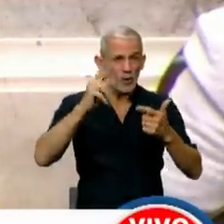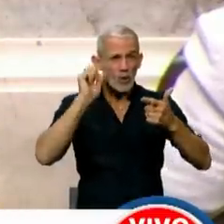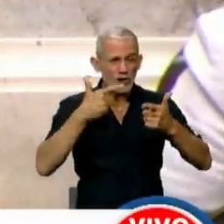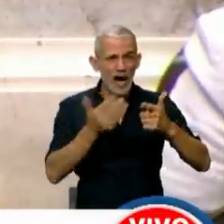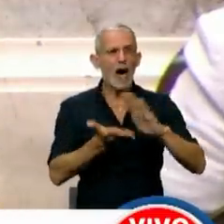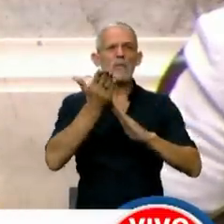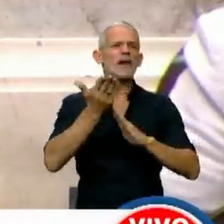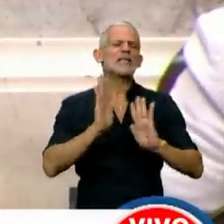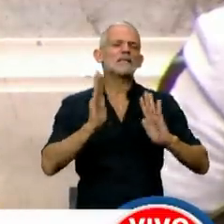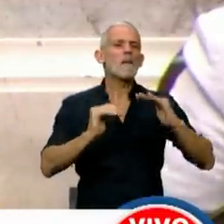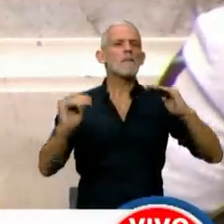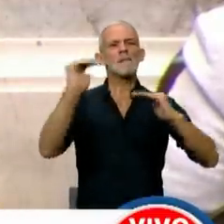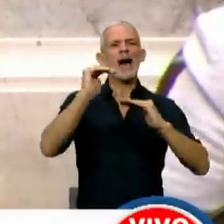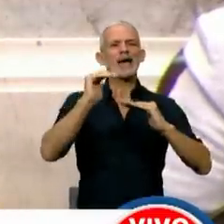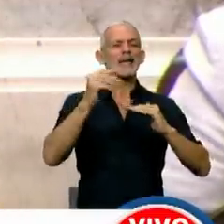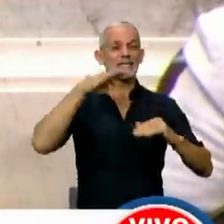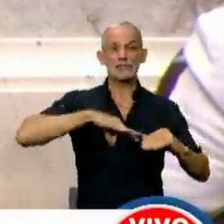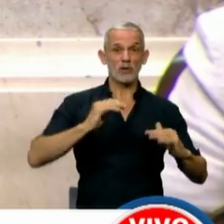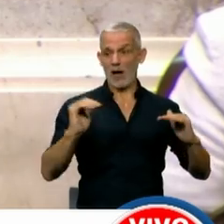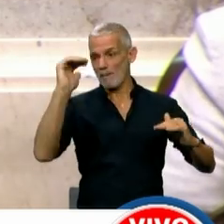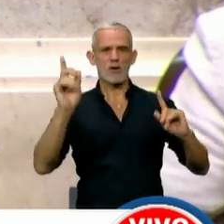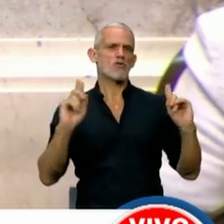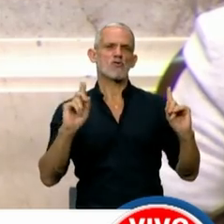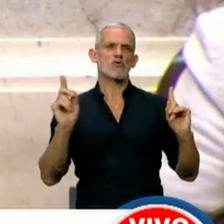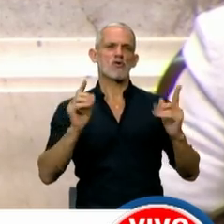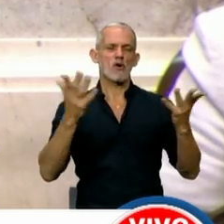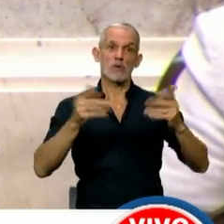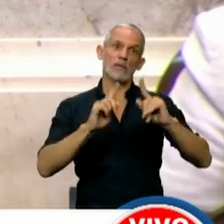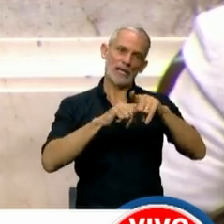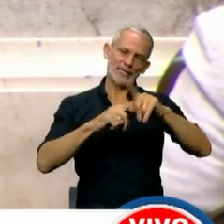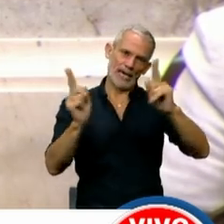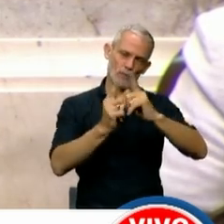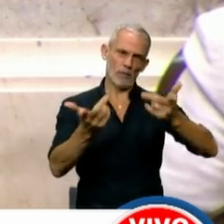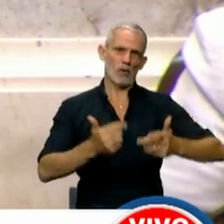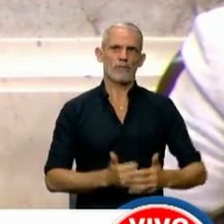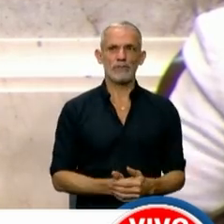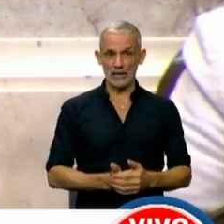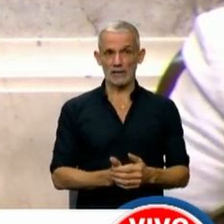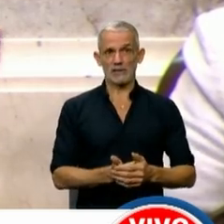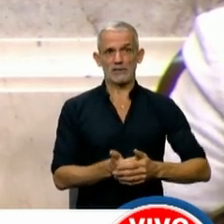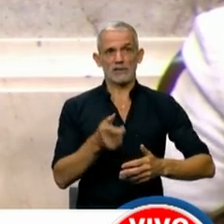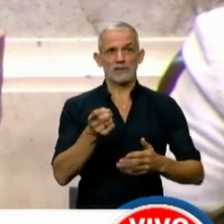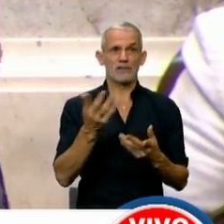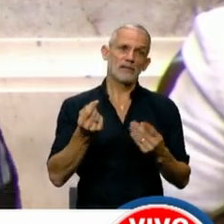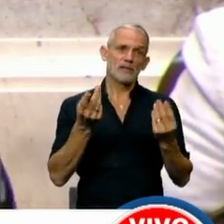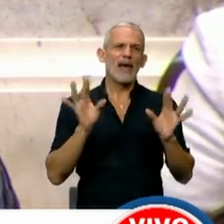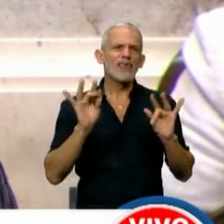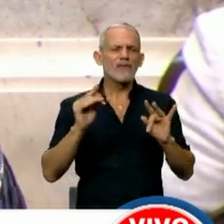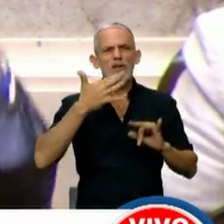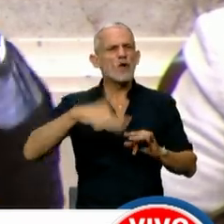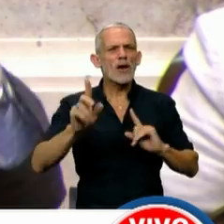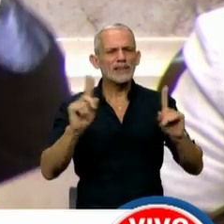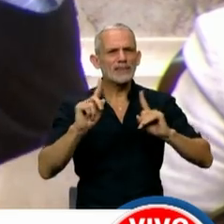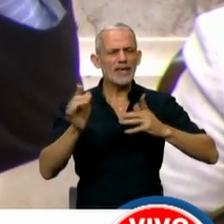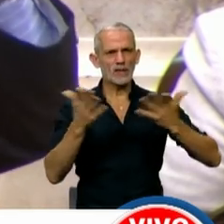más que los salarios tanto les haya redondeando a diputada buenos tanto les cuesta entender